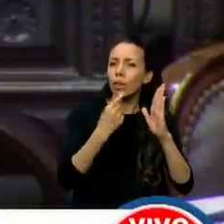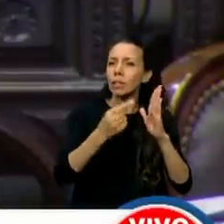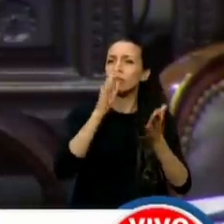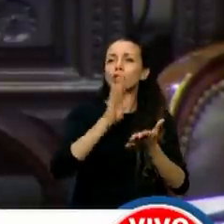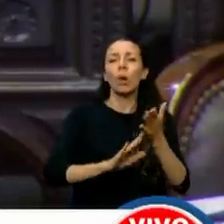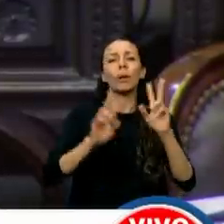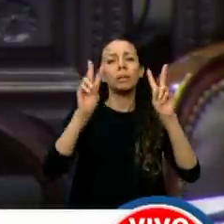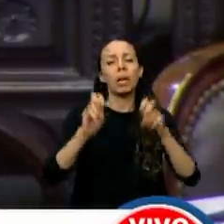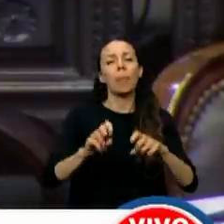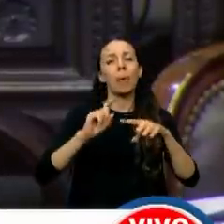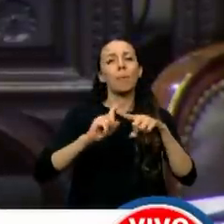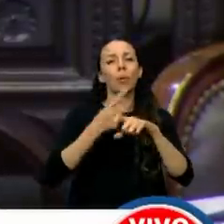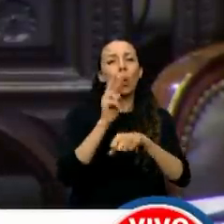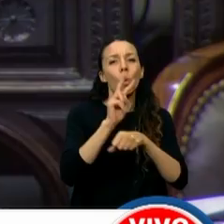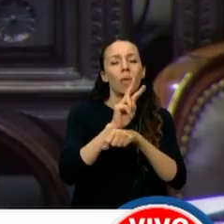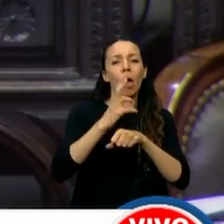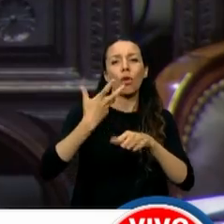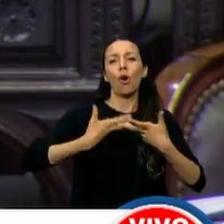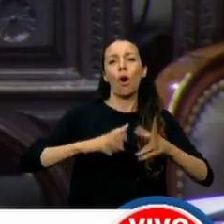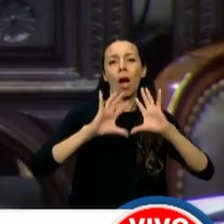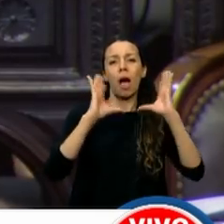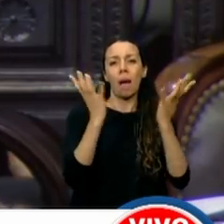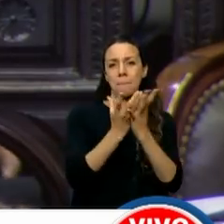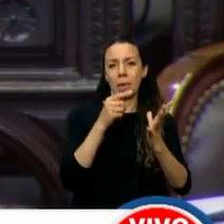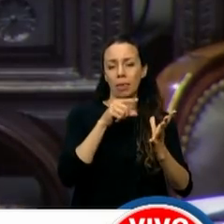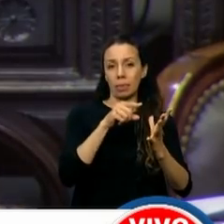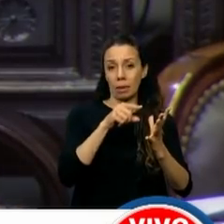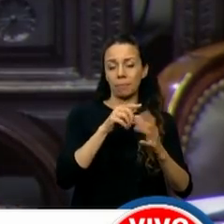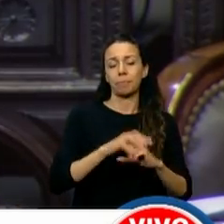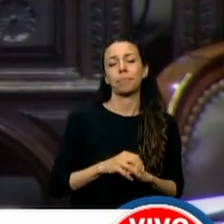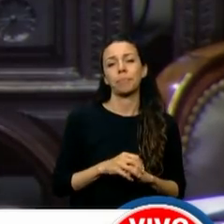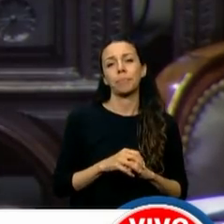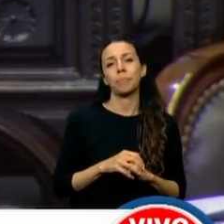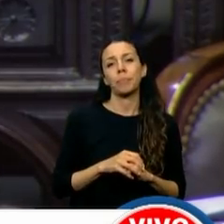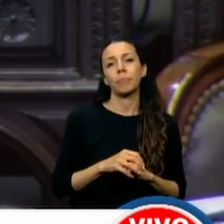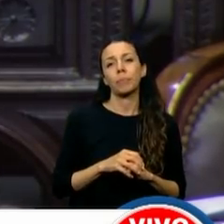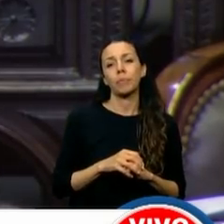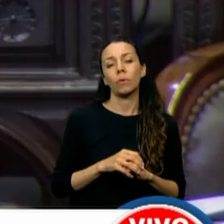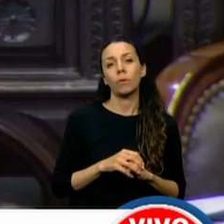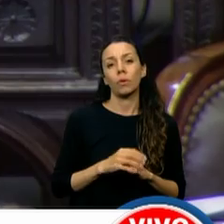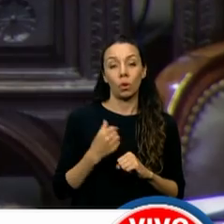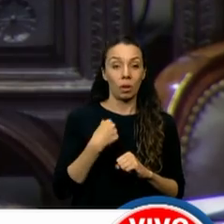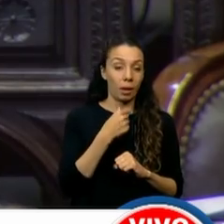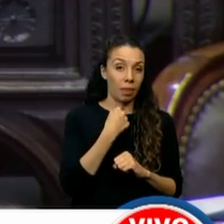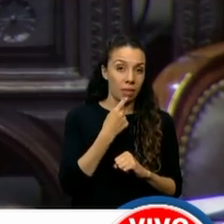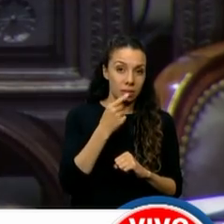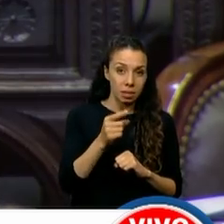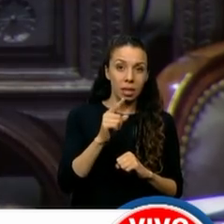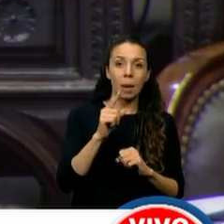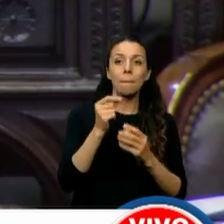en este en este presupuesto 2022 primero que nada decir que respecto del presupuesto